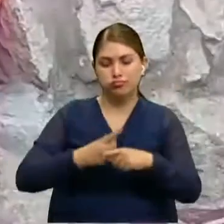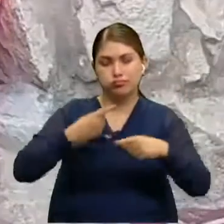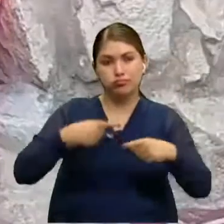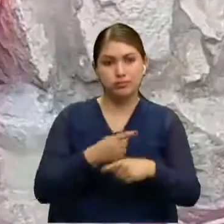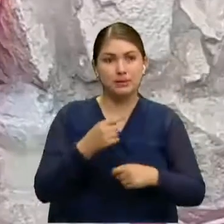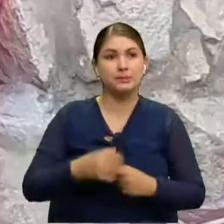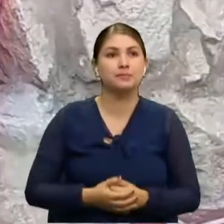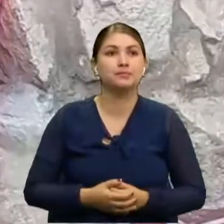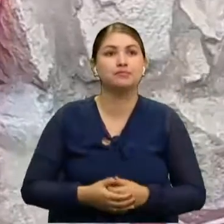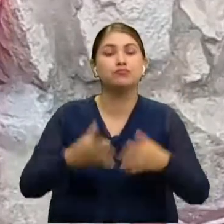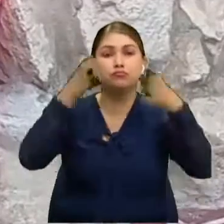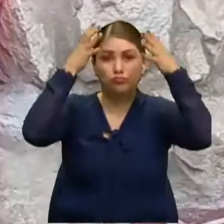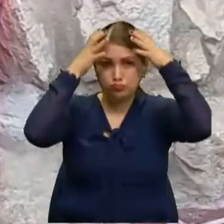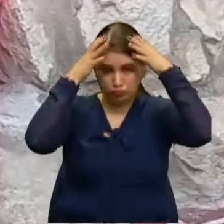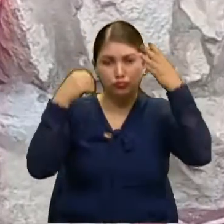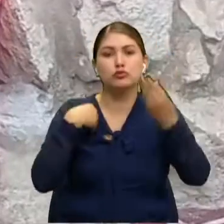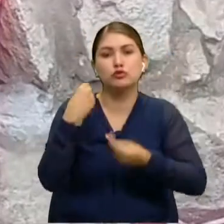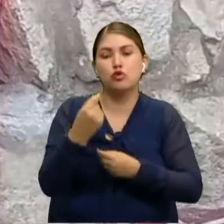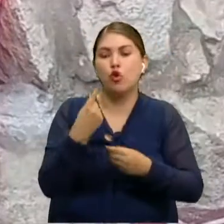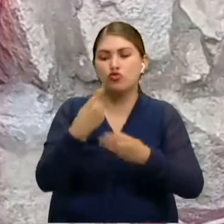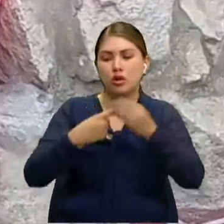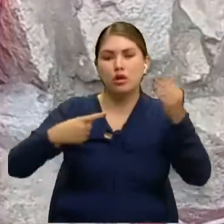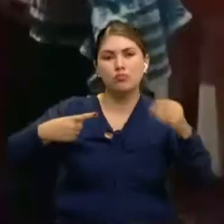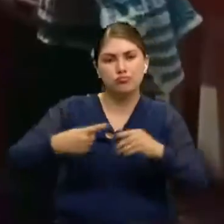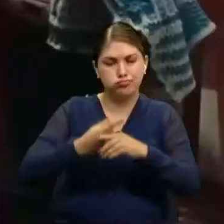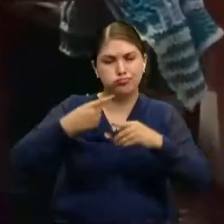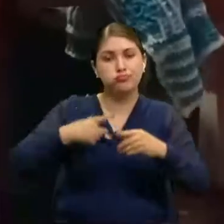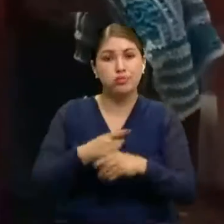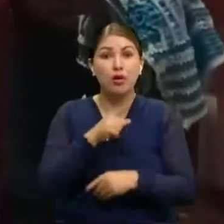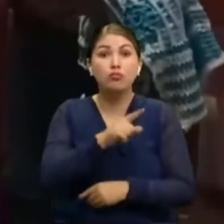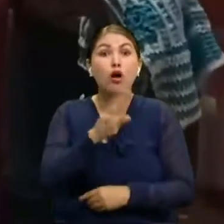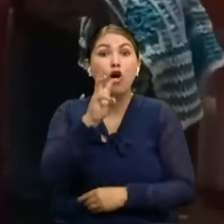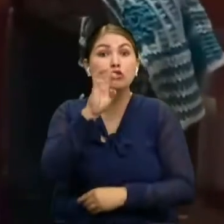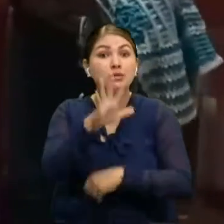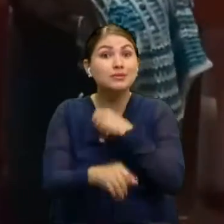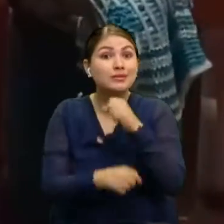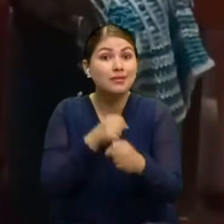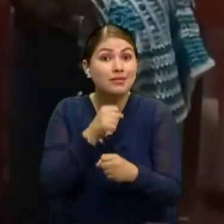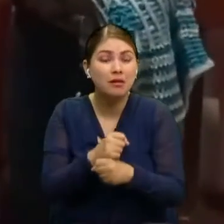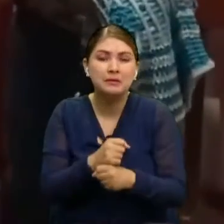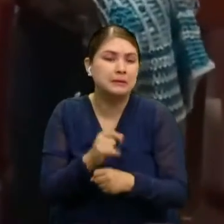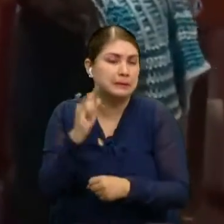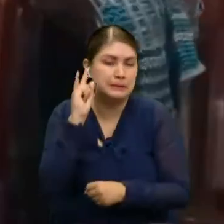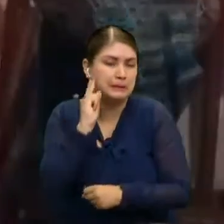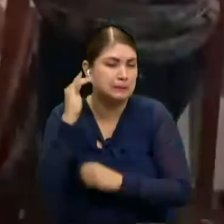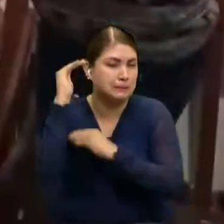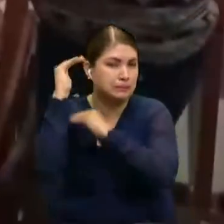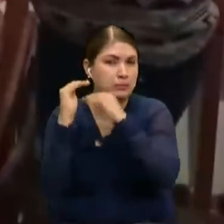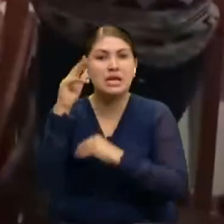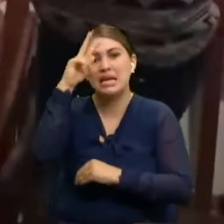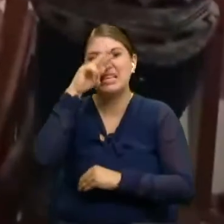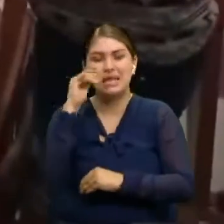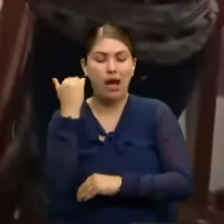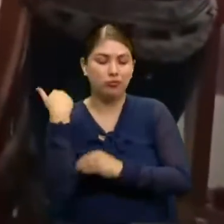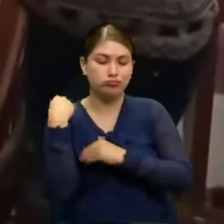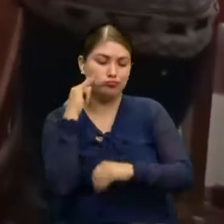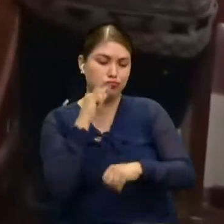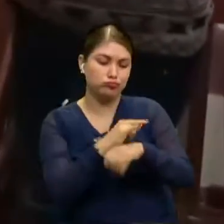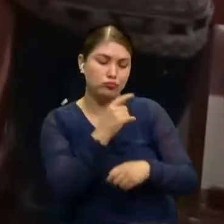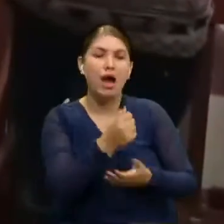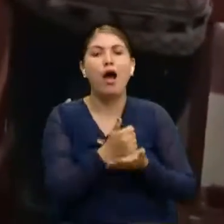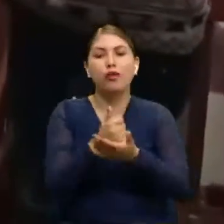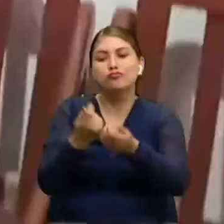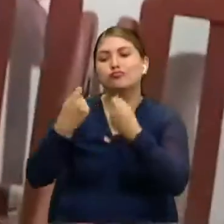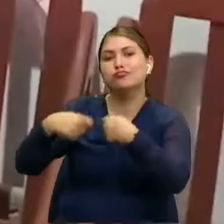Y la gorra también la hice en una sola aguja. A sus 85 años casi no escucha. Su hija cuida de ella y le ayuda a vender